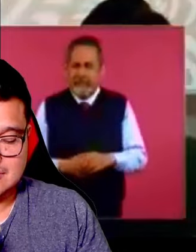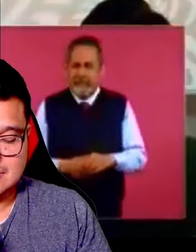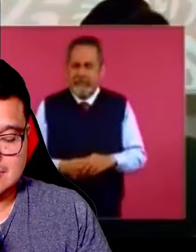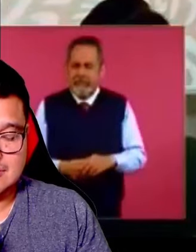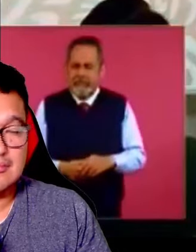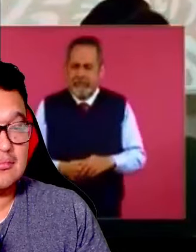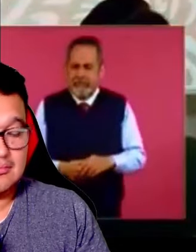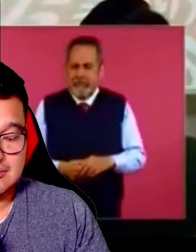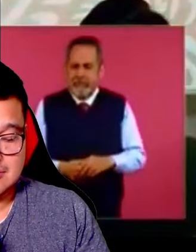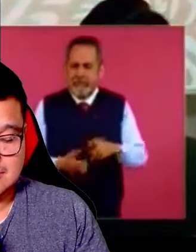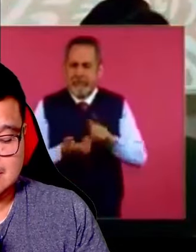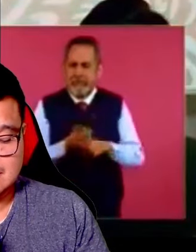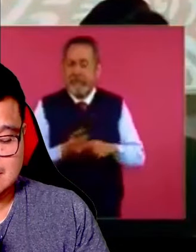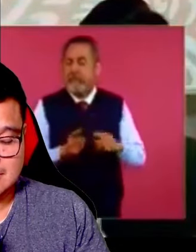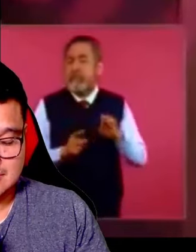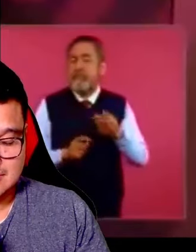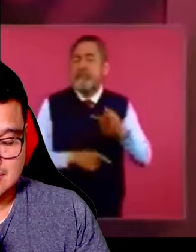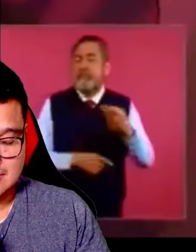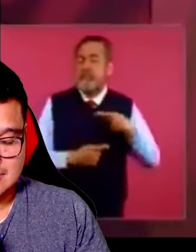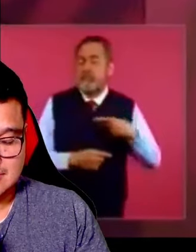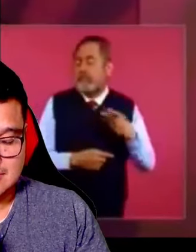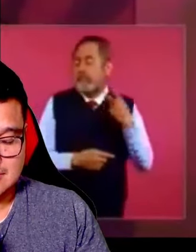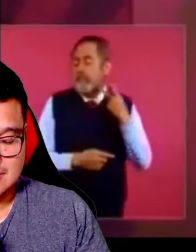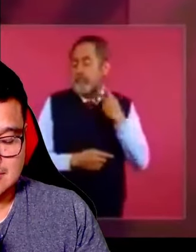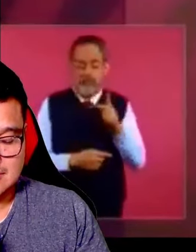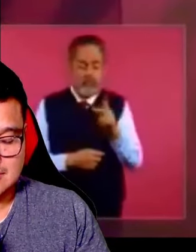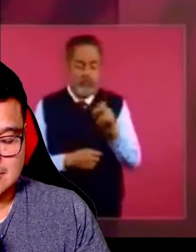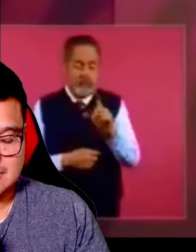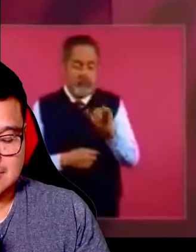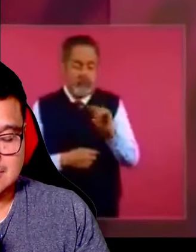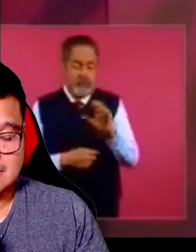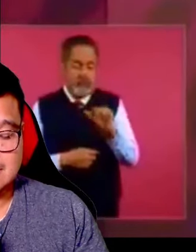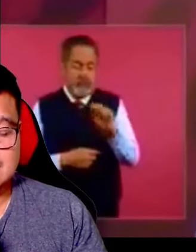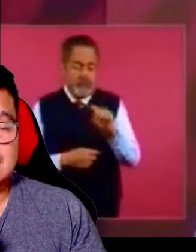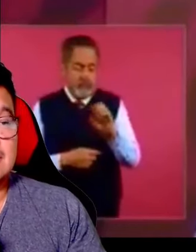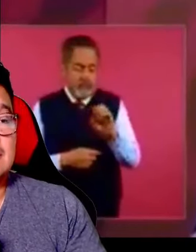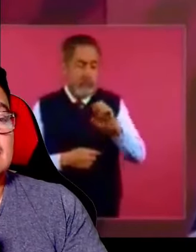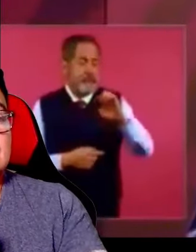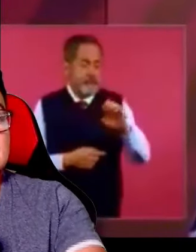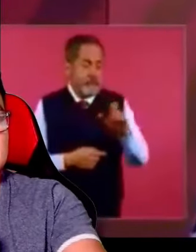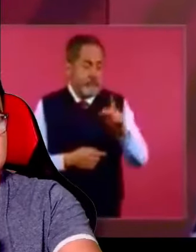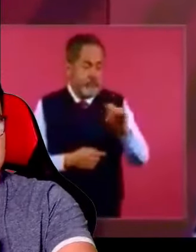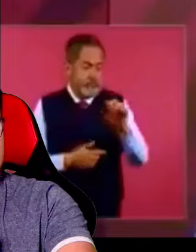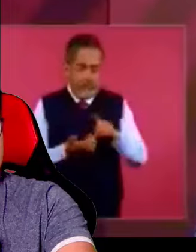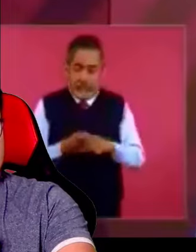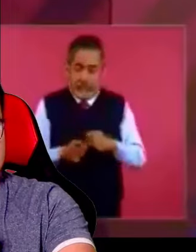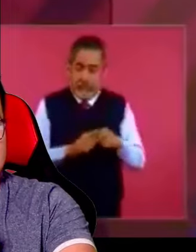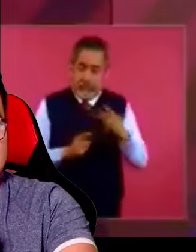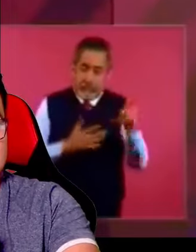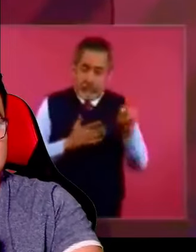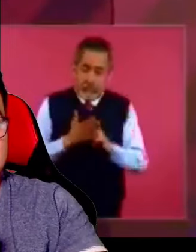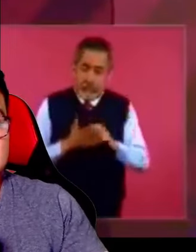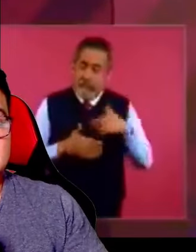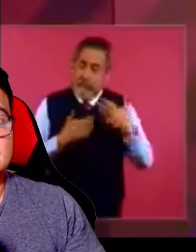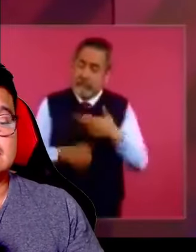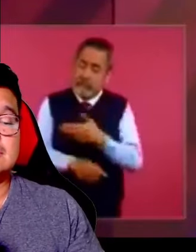nombre políticamente expuesta y me llevó como dos meses poder